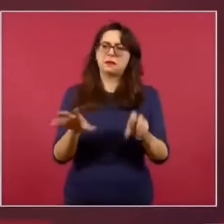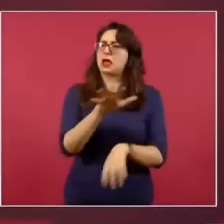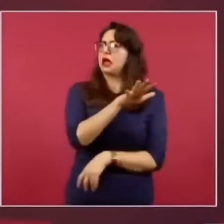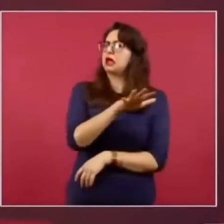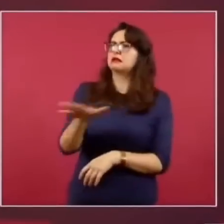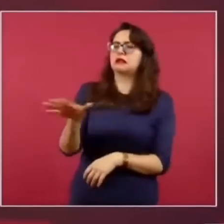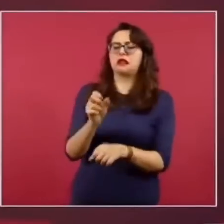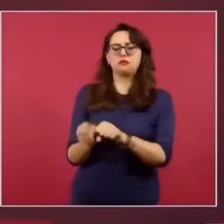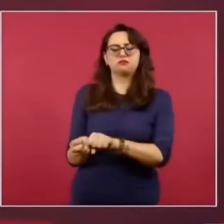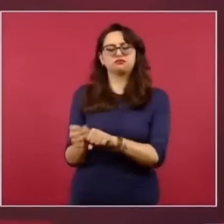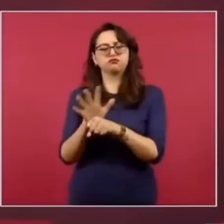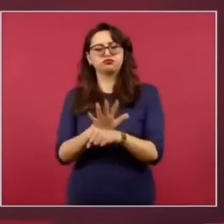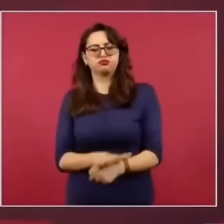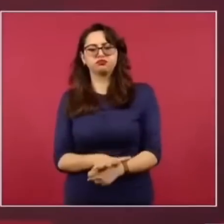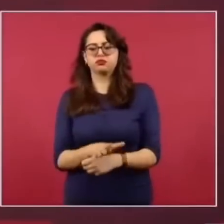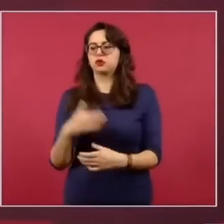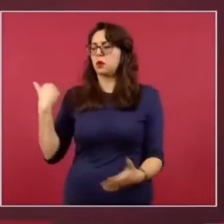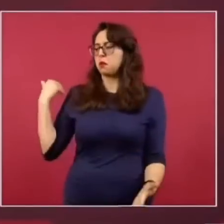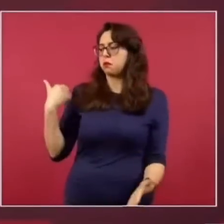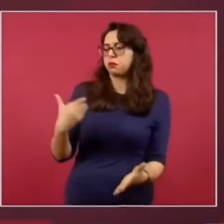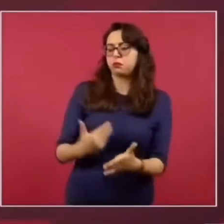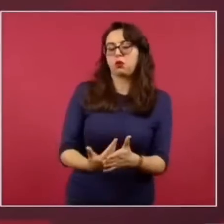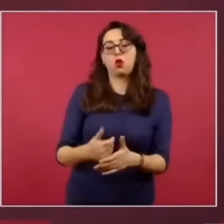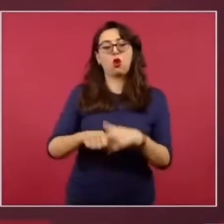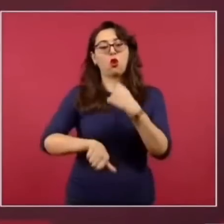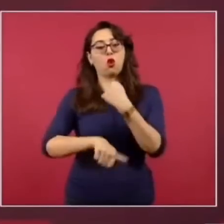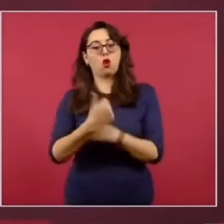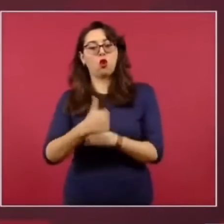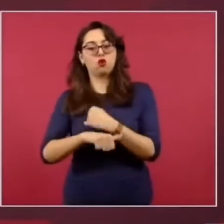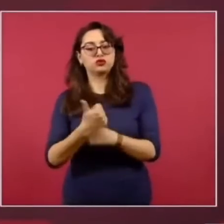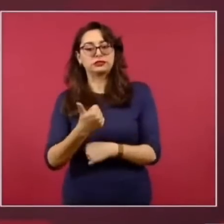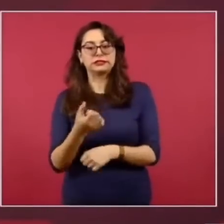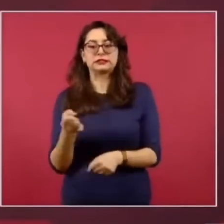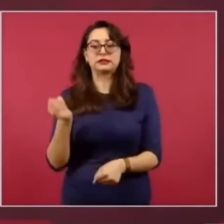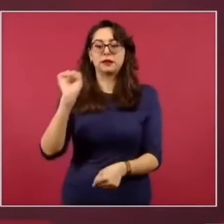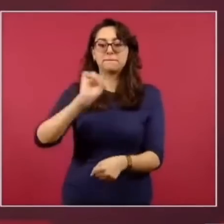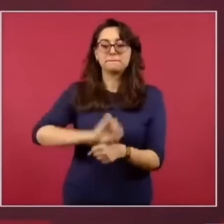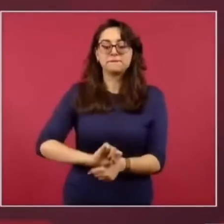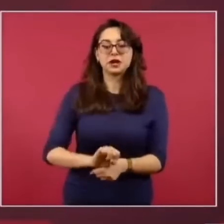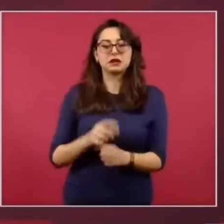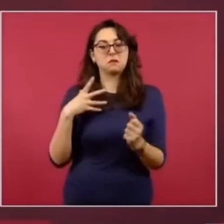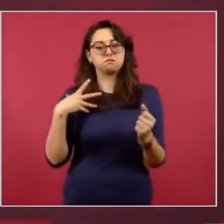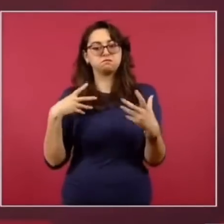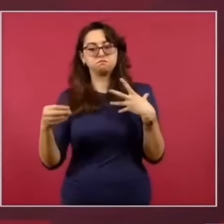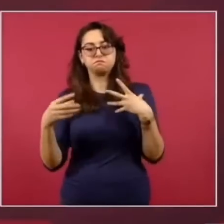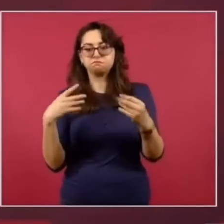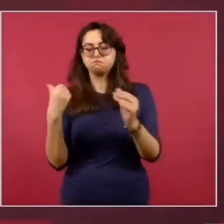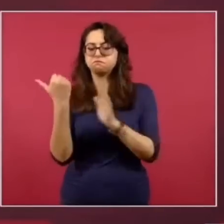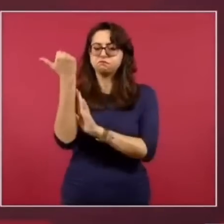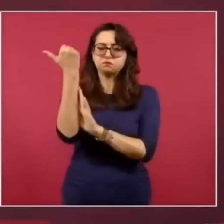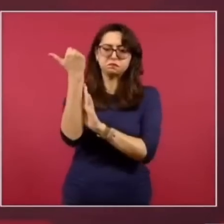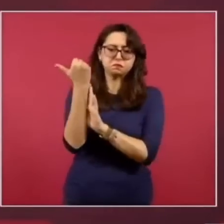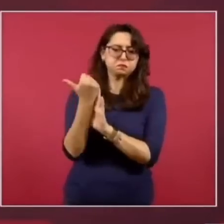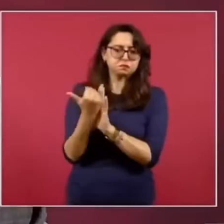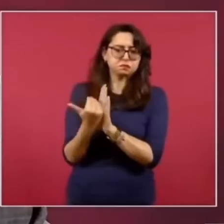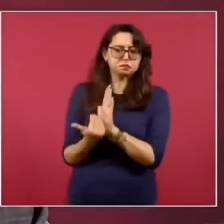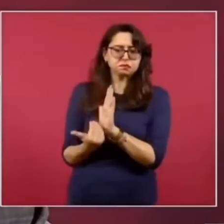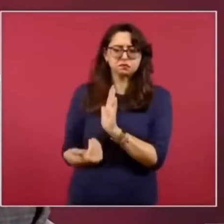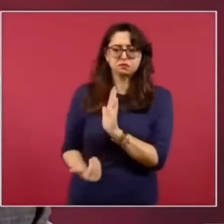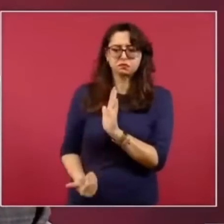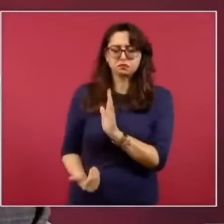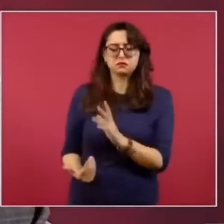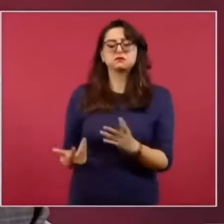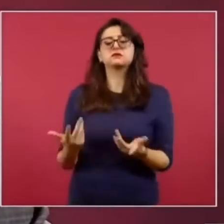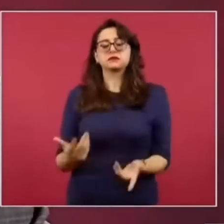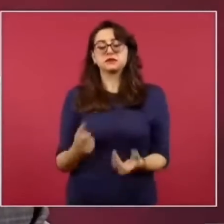COVID-19 en la 11ª semana de una meseta de reducción más rápida en las últimas 4 semanas y